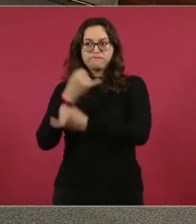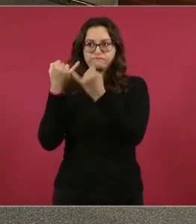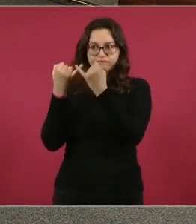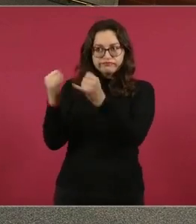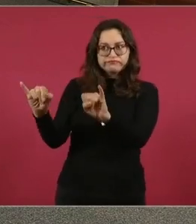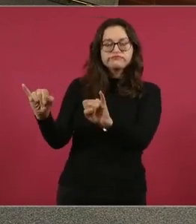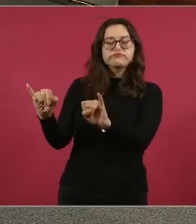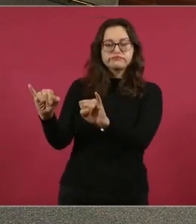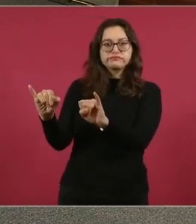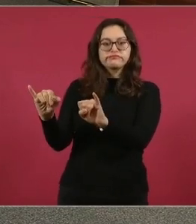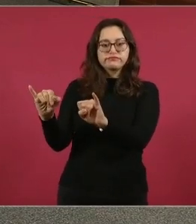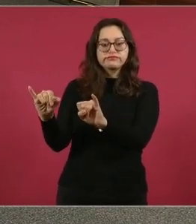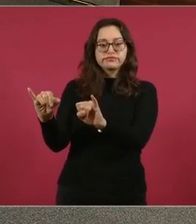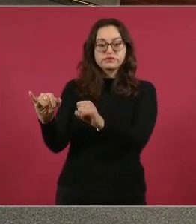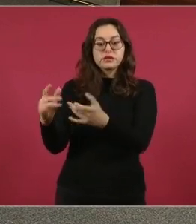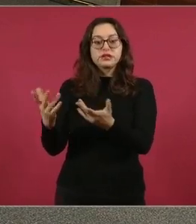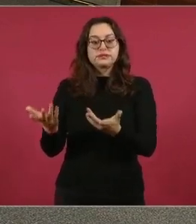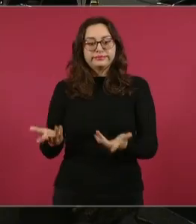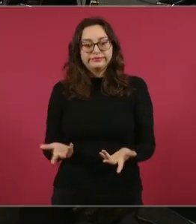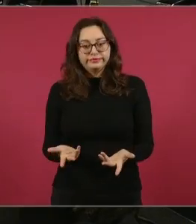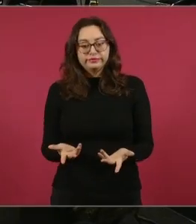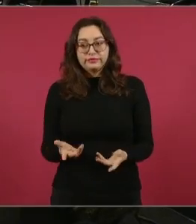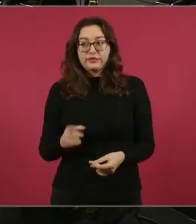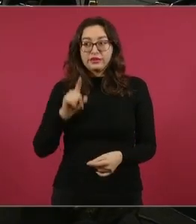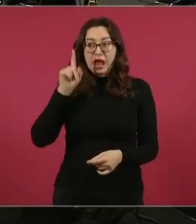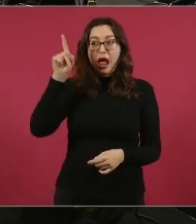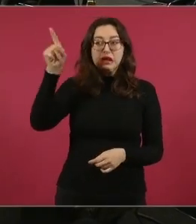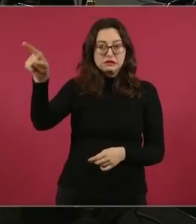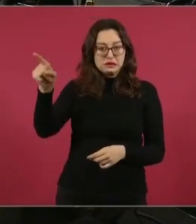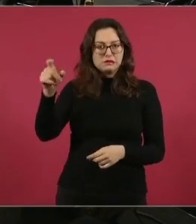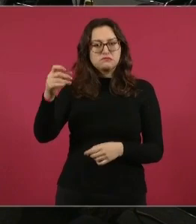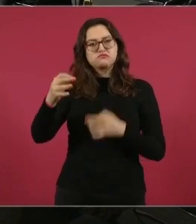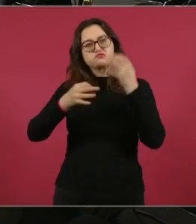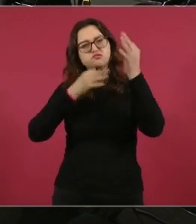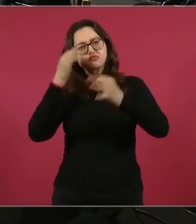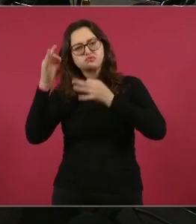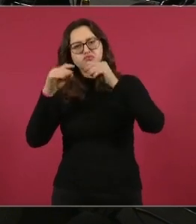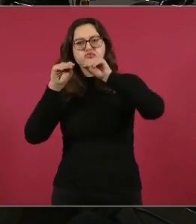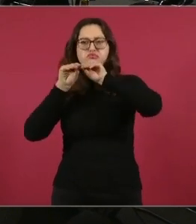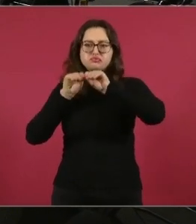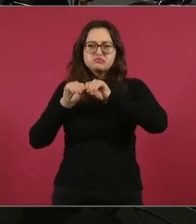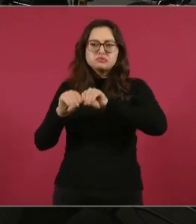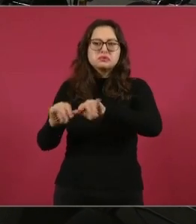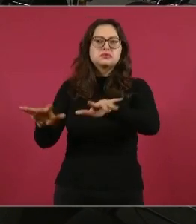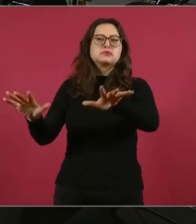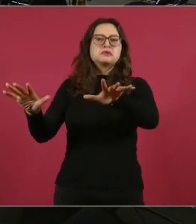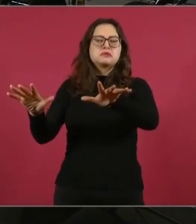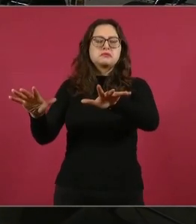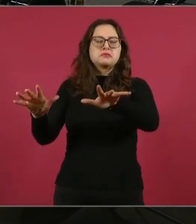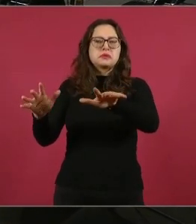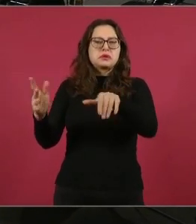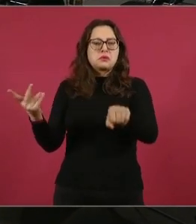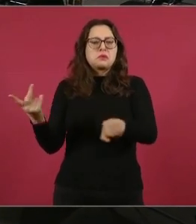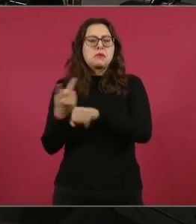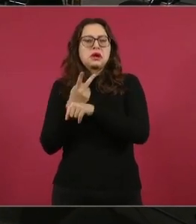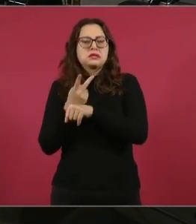Y a lo mejor no todos se enteran,